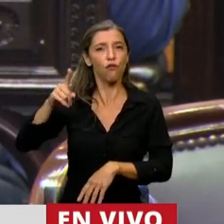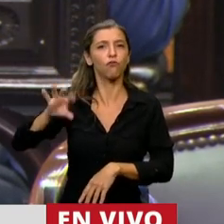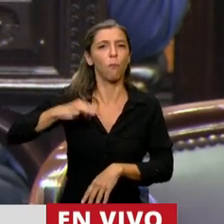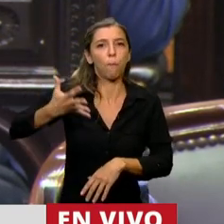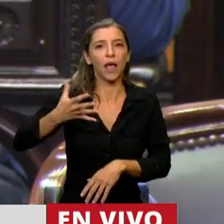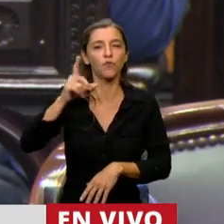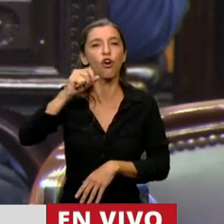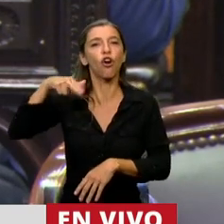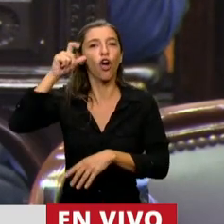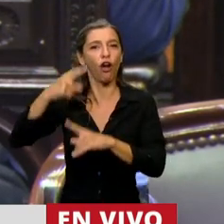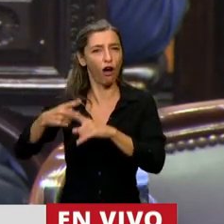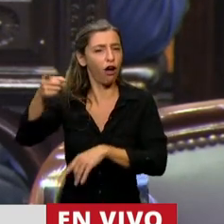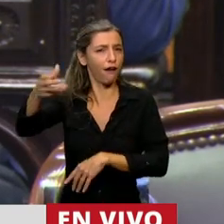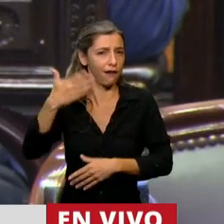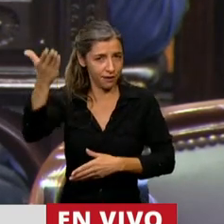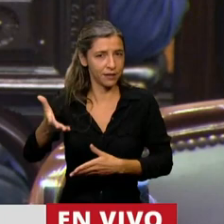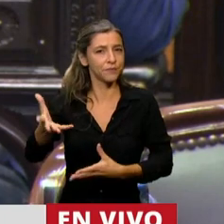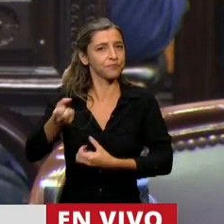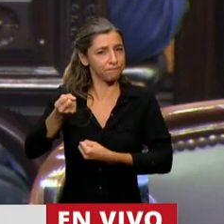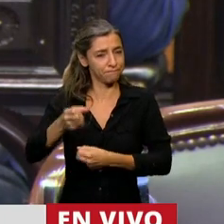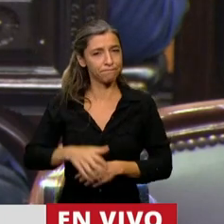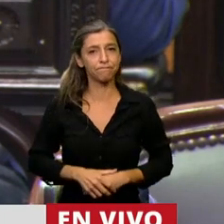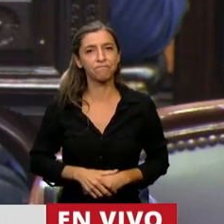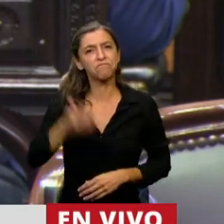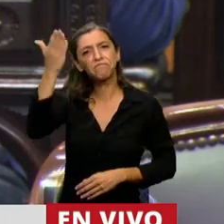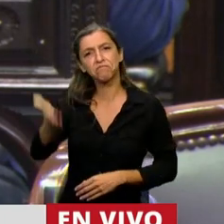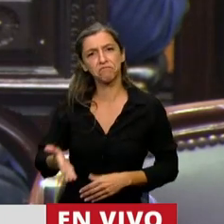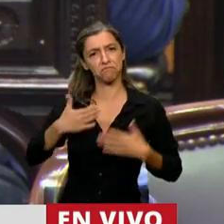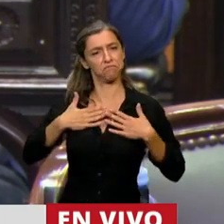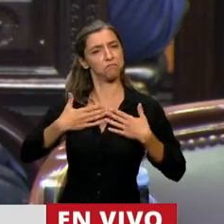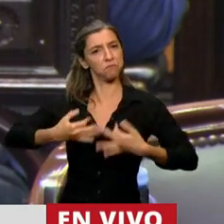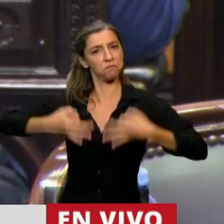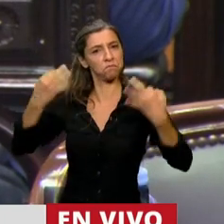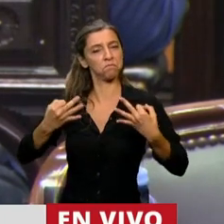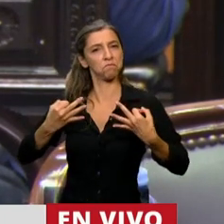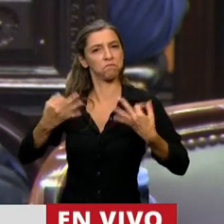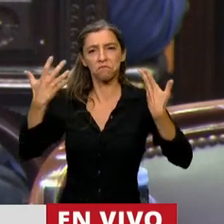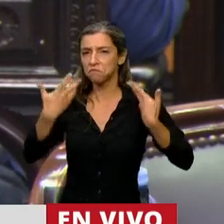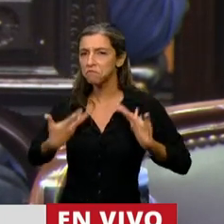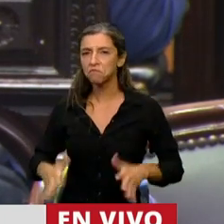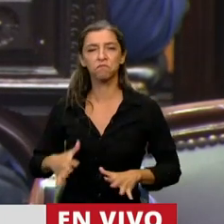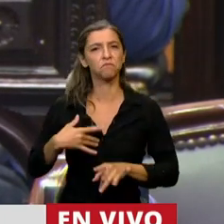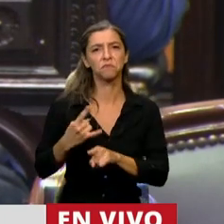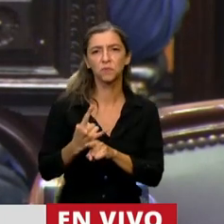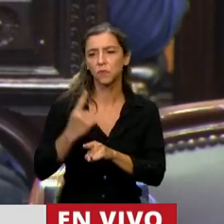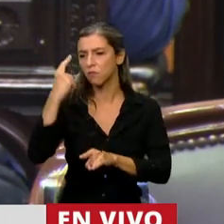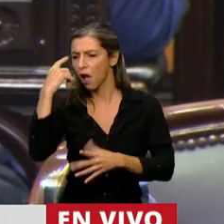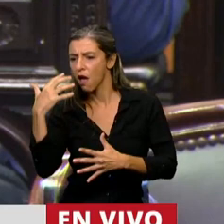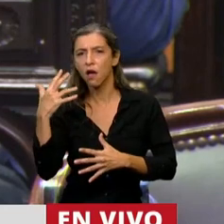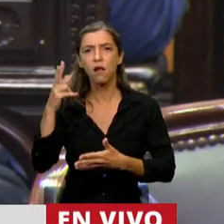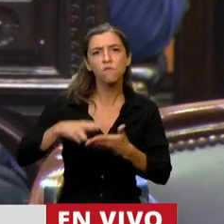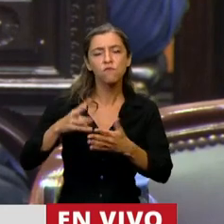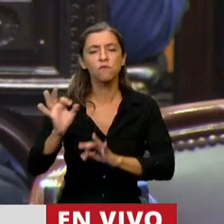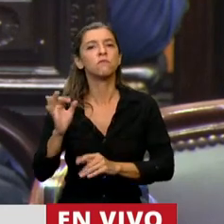Fue un tipo de bien, honesto, un intelectual muy ávido, y si alguien quería comer en